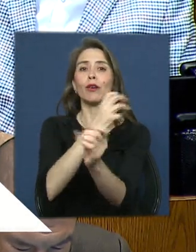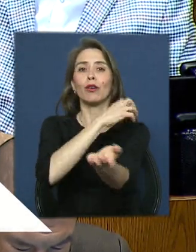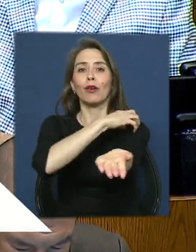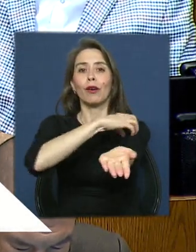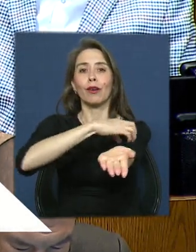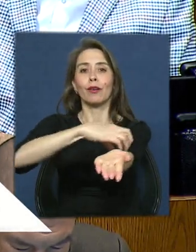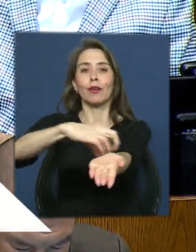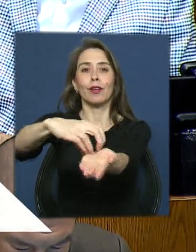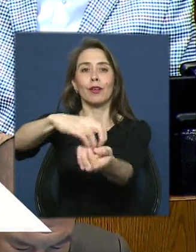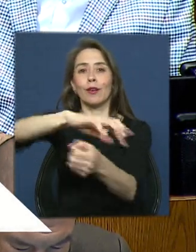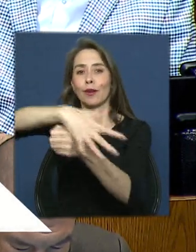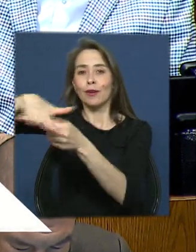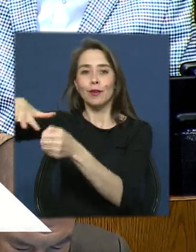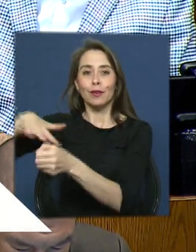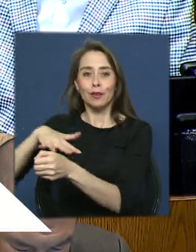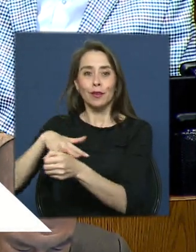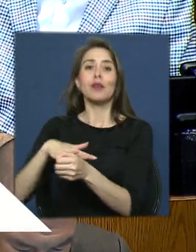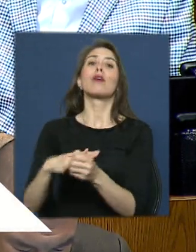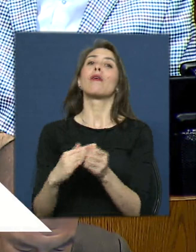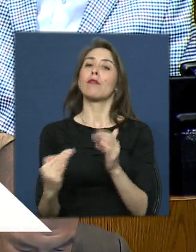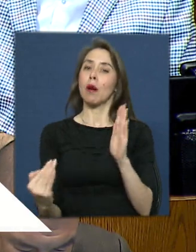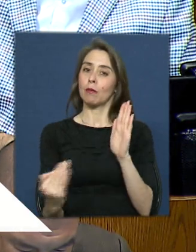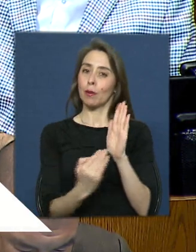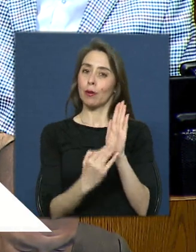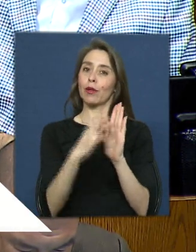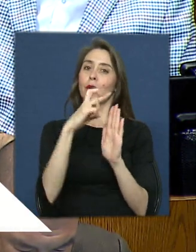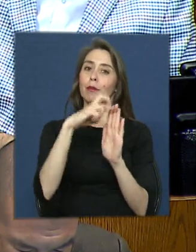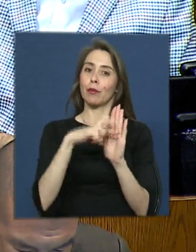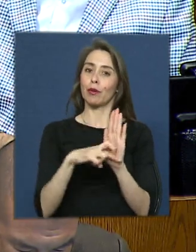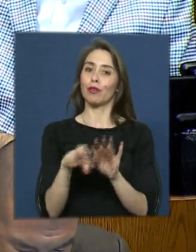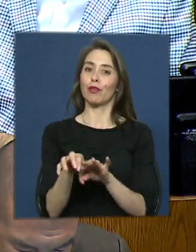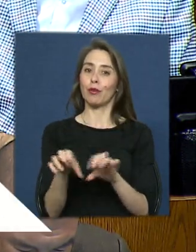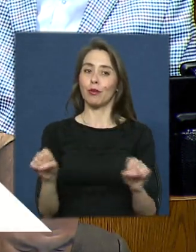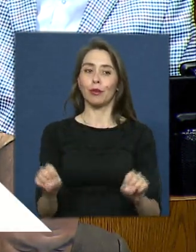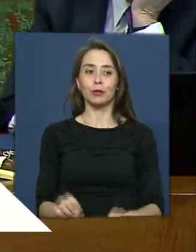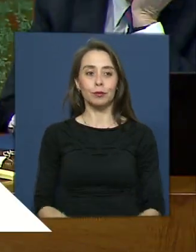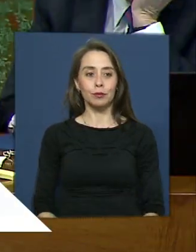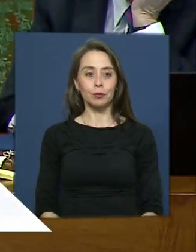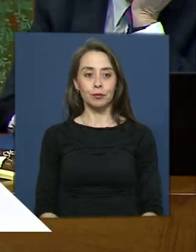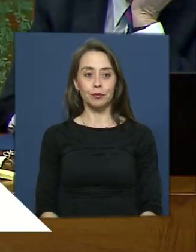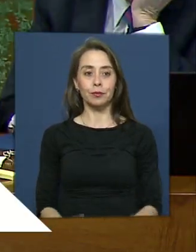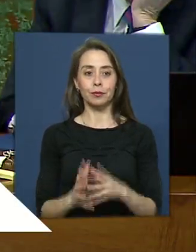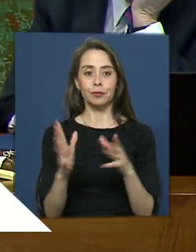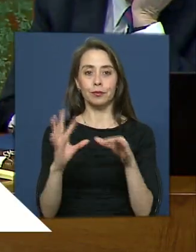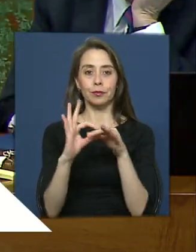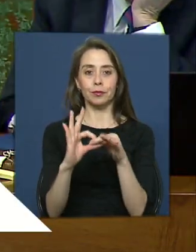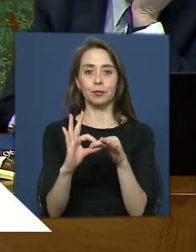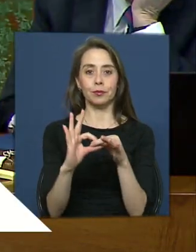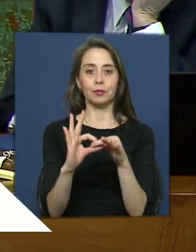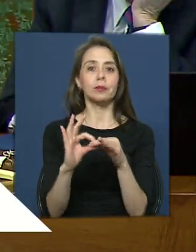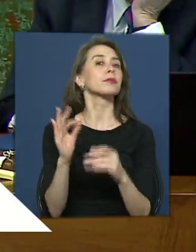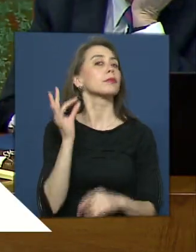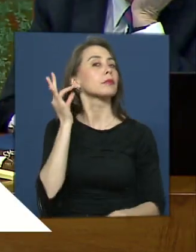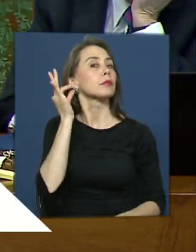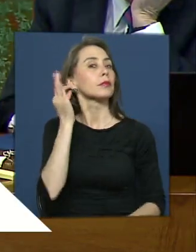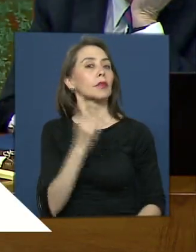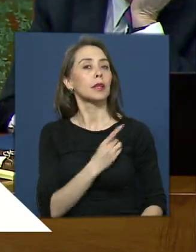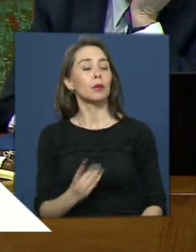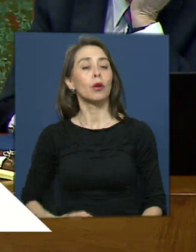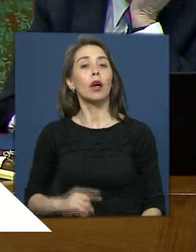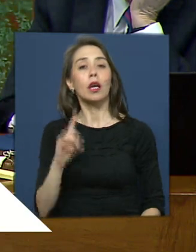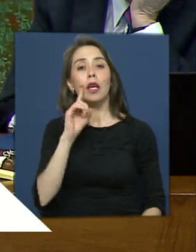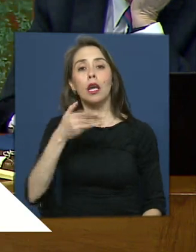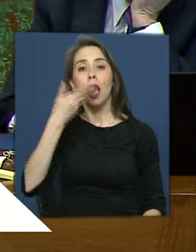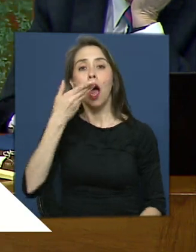nuestro país. Vamos a apoyar con entusiasmo este proyecto de resolución. Muchas gracias, estimada diputada. Para hablar en contra del proyecto de